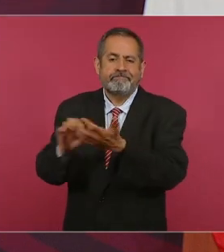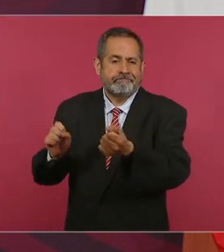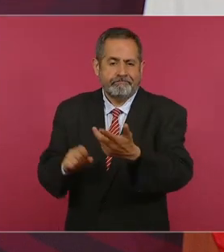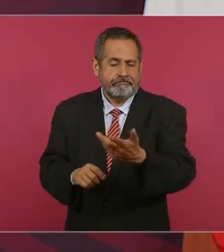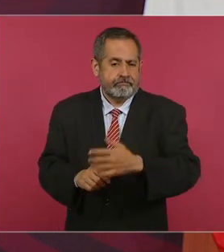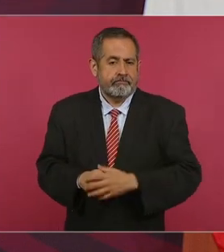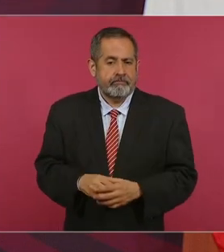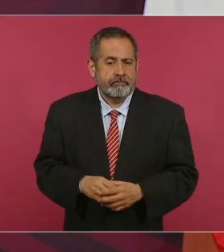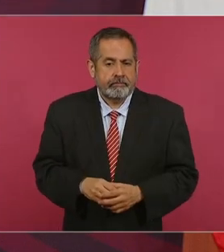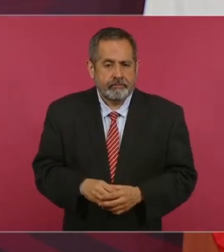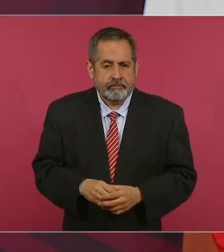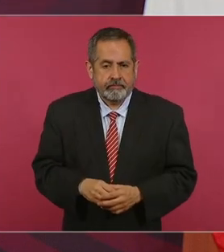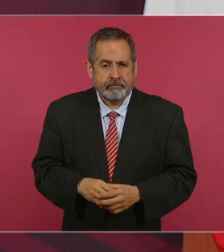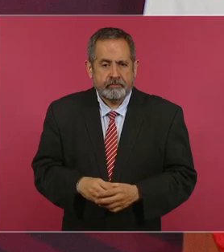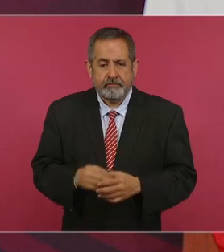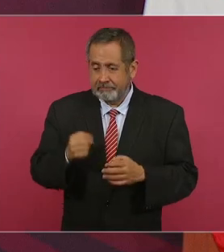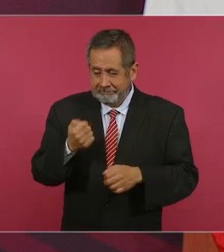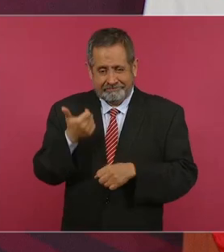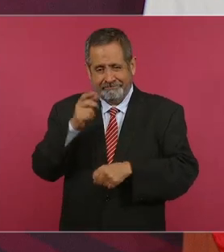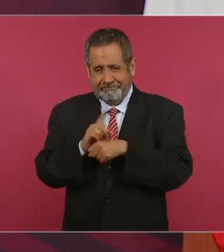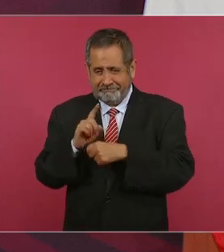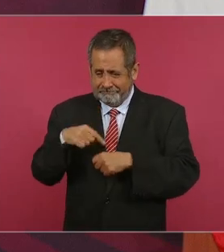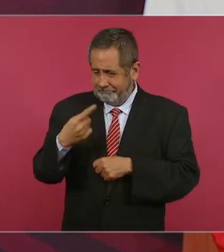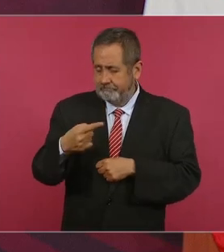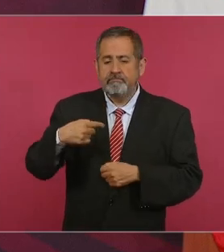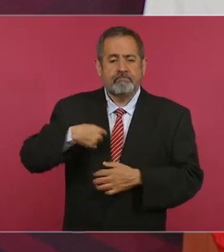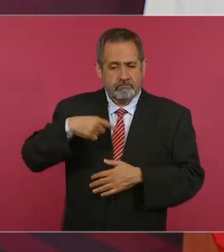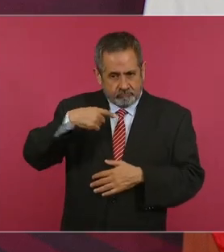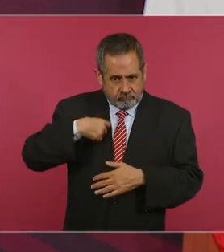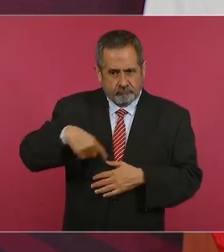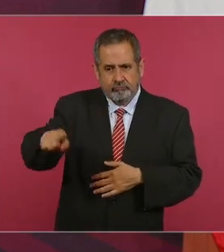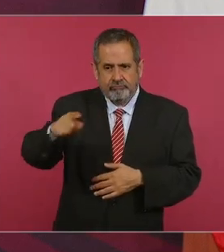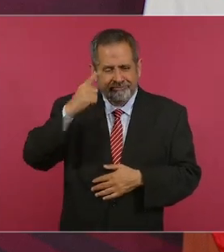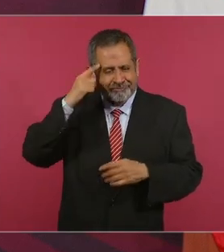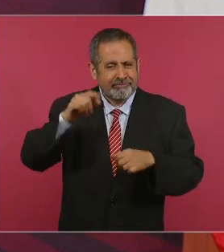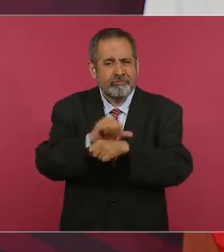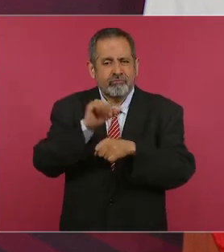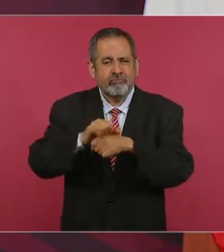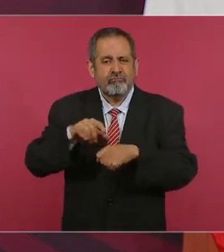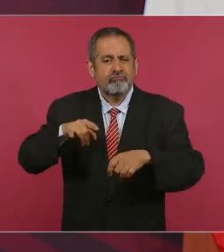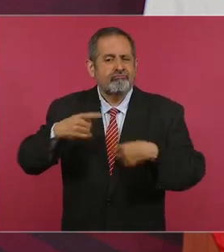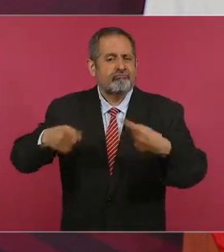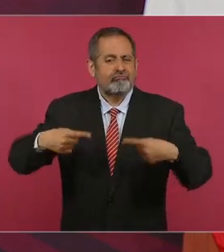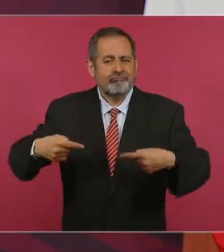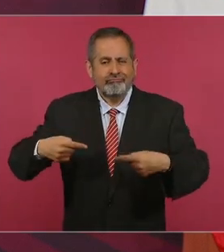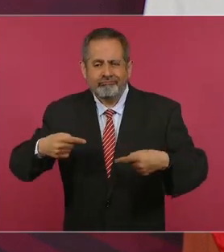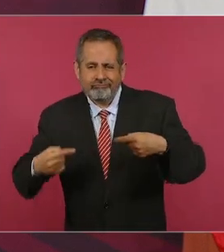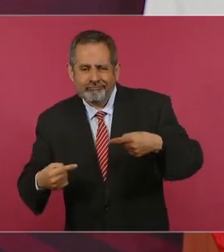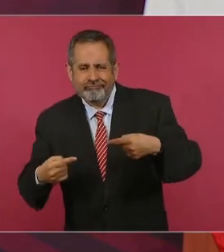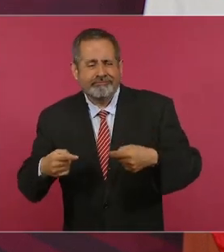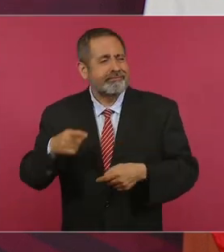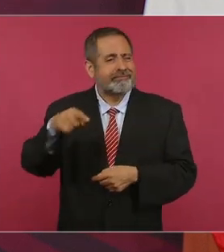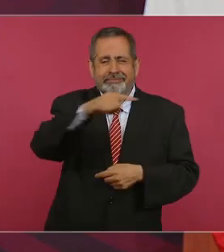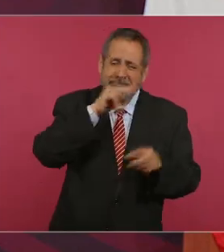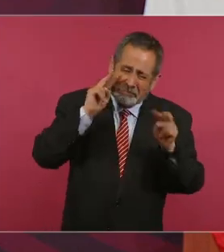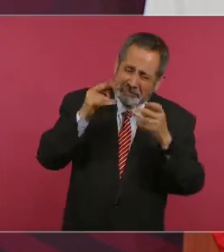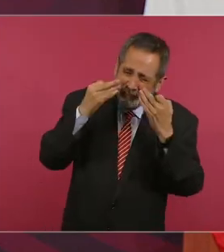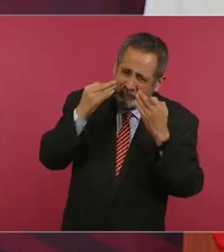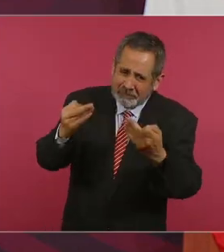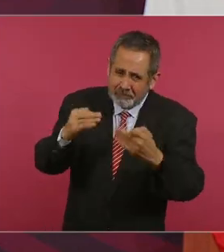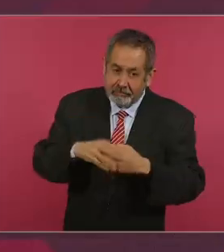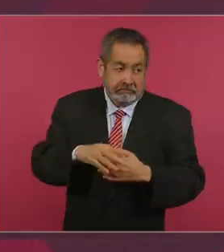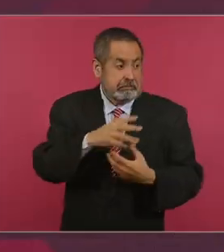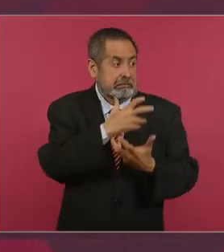al primer día que me atasqué, que les consta a todos porque hicieron